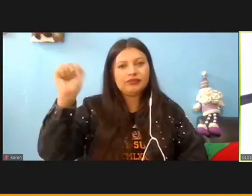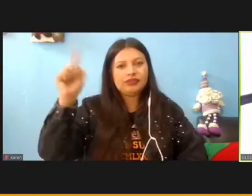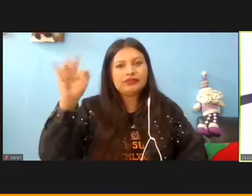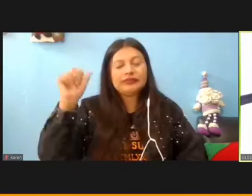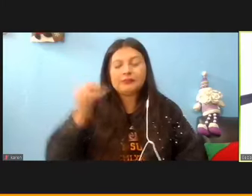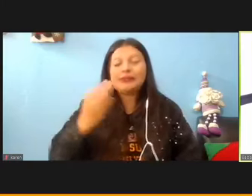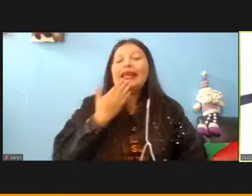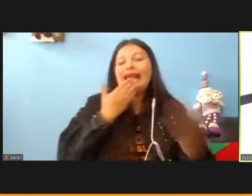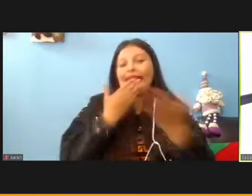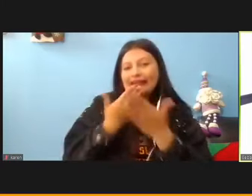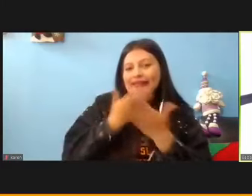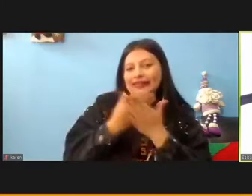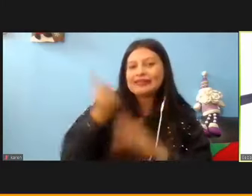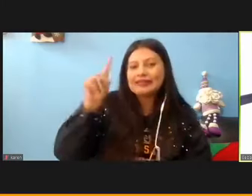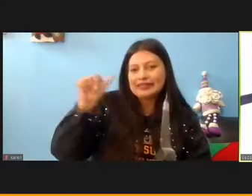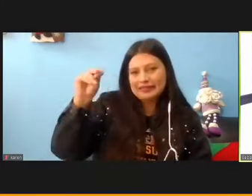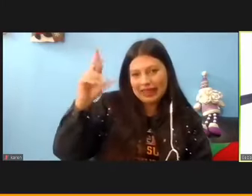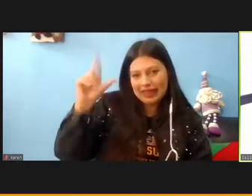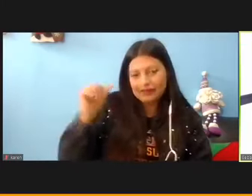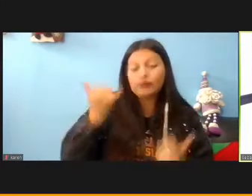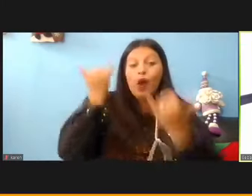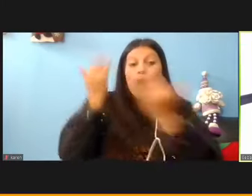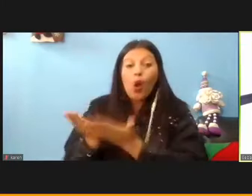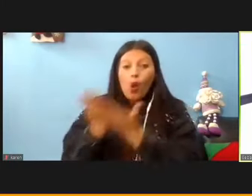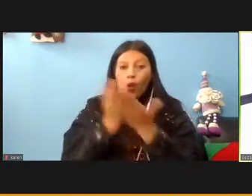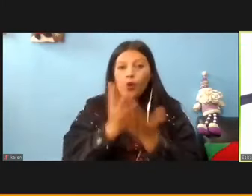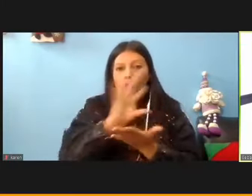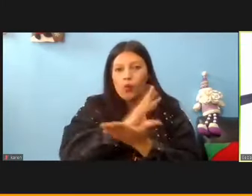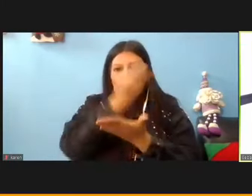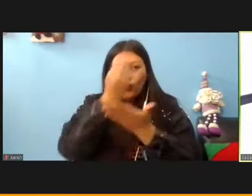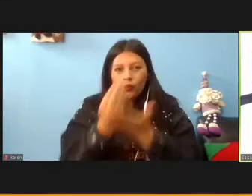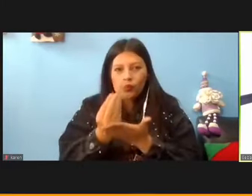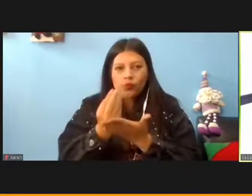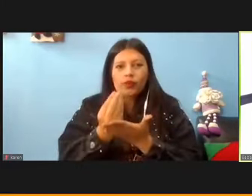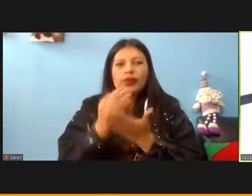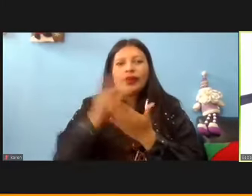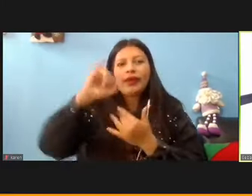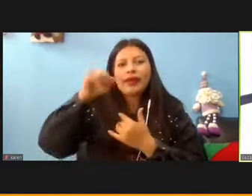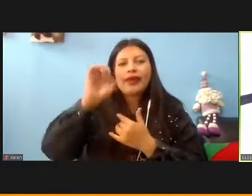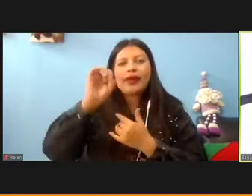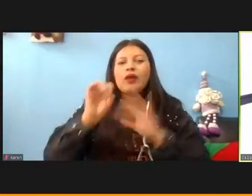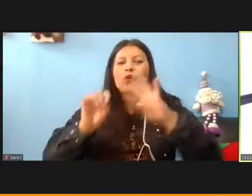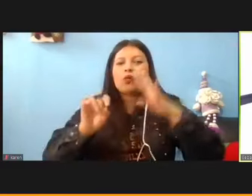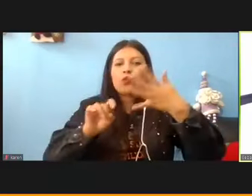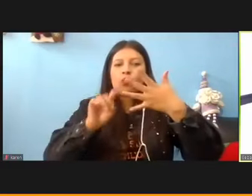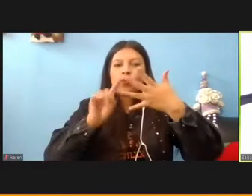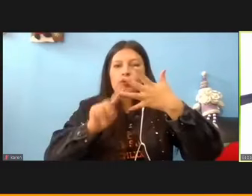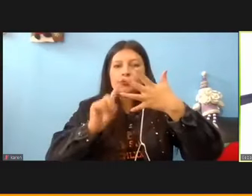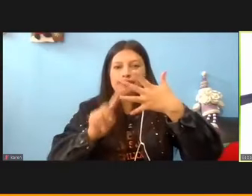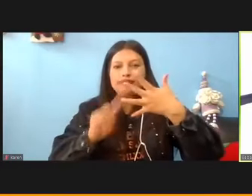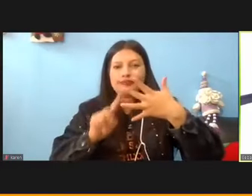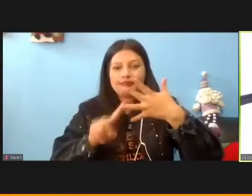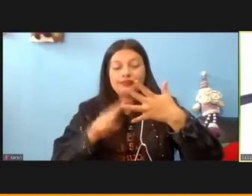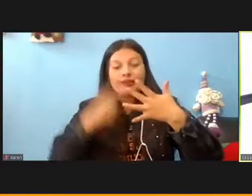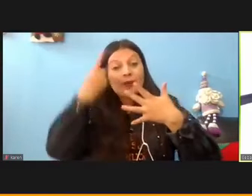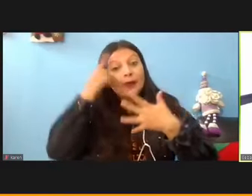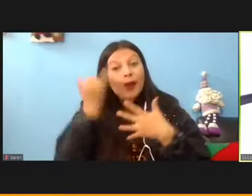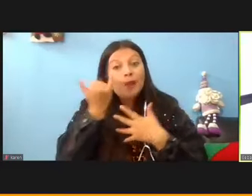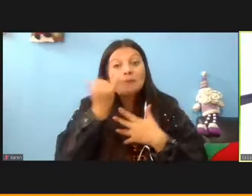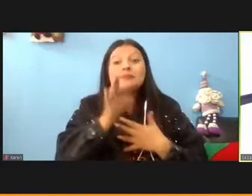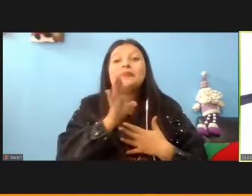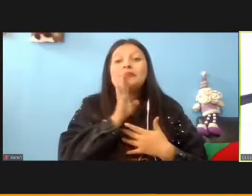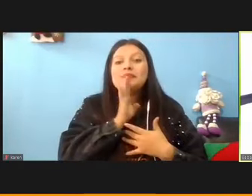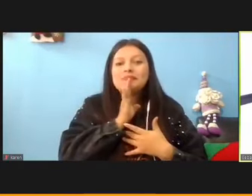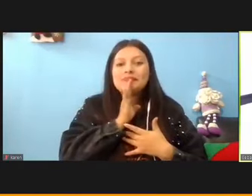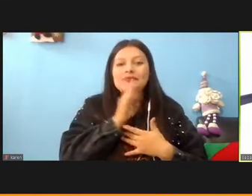Vamos entonces ahora a dar paso a las conclusiones del eje 4. Para eso tenemos aquí en sala